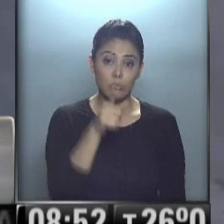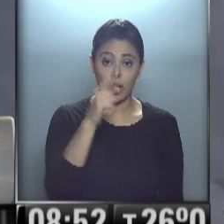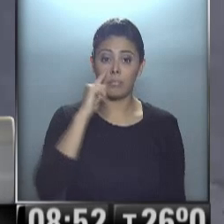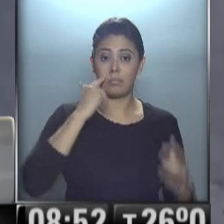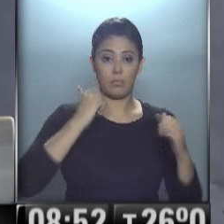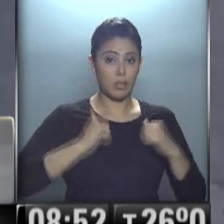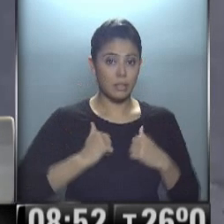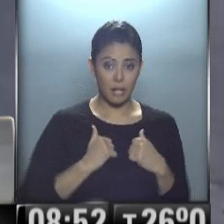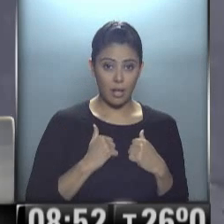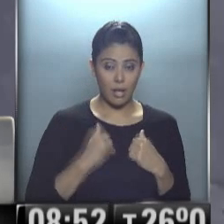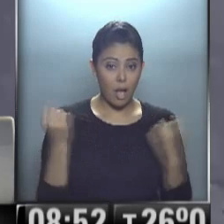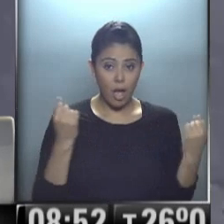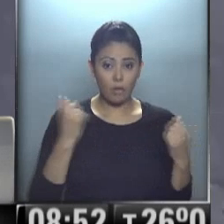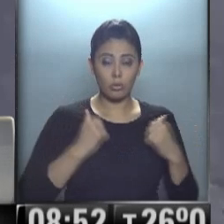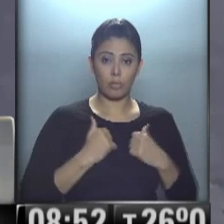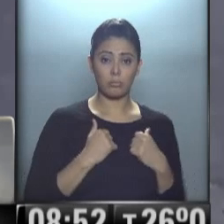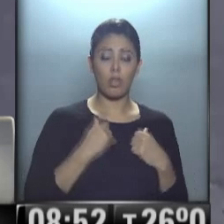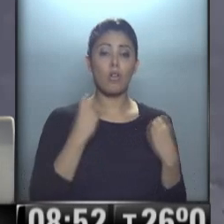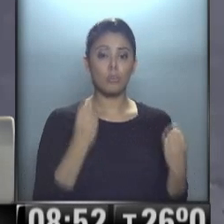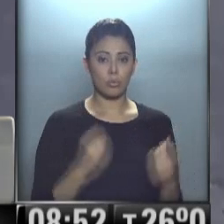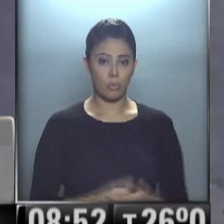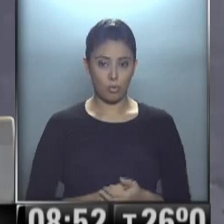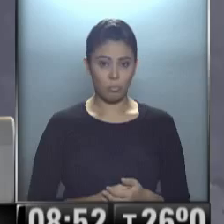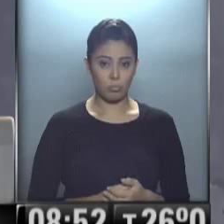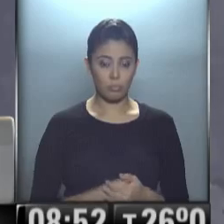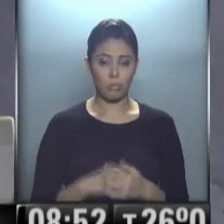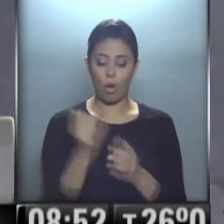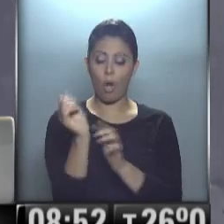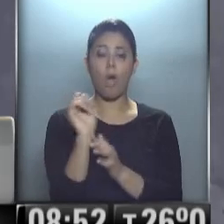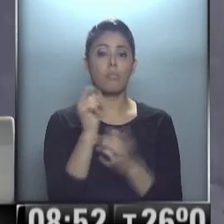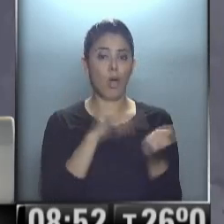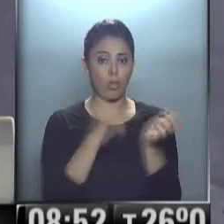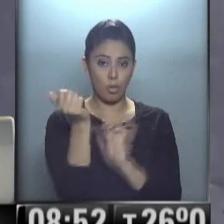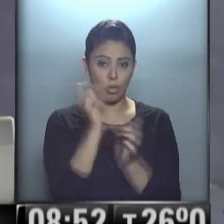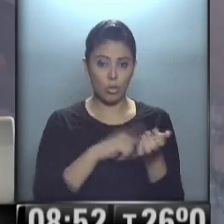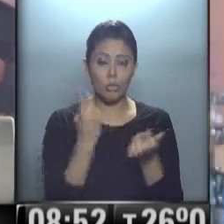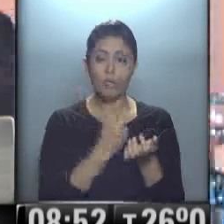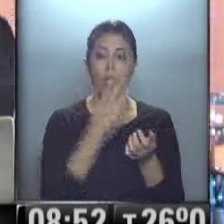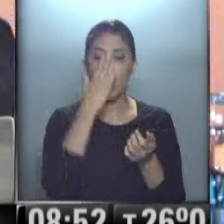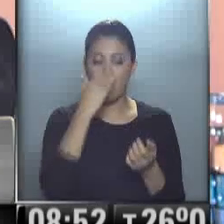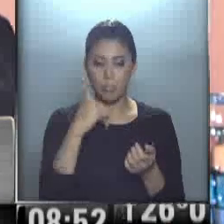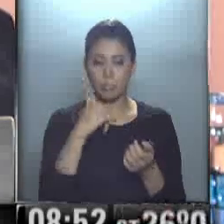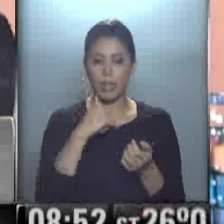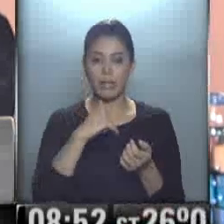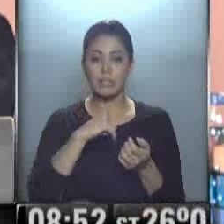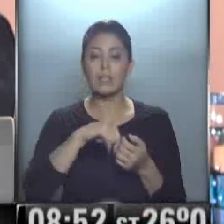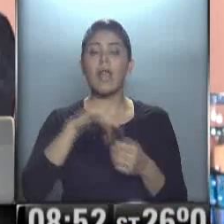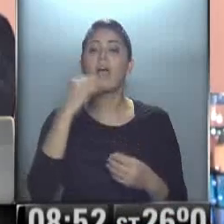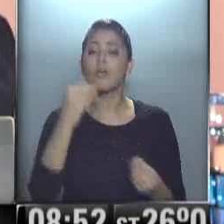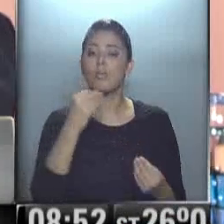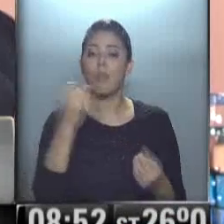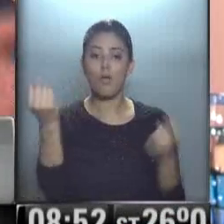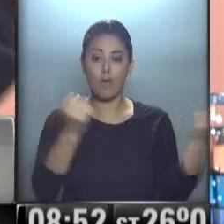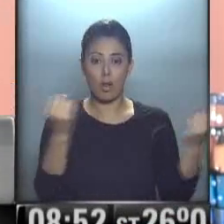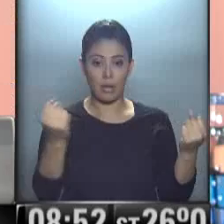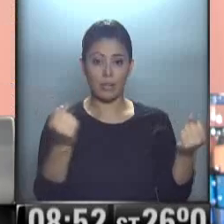sienta en el auto, toma como punto de apoyo o las muñecas, ambas sí. Muñecas, la colocan a la altura del